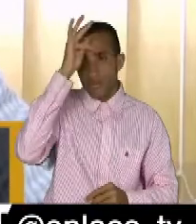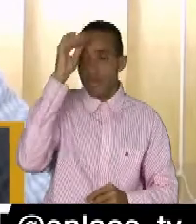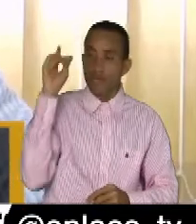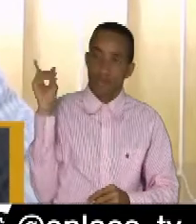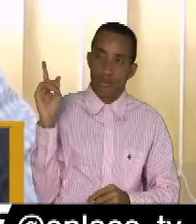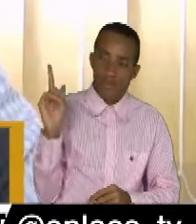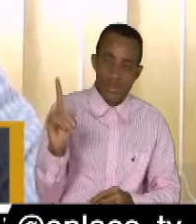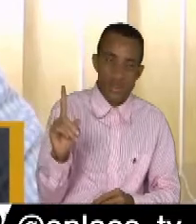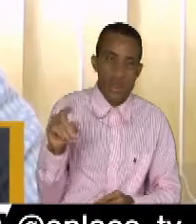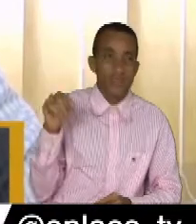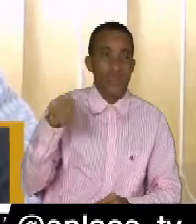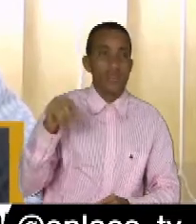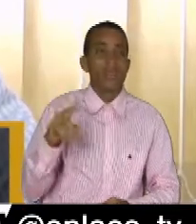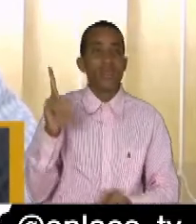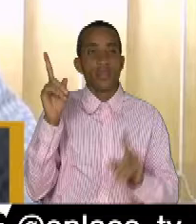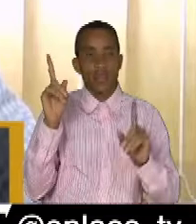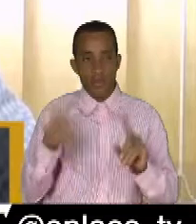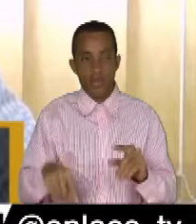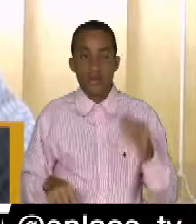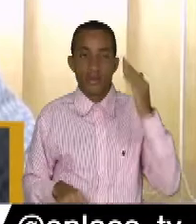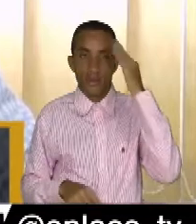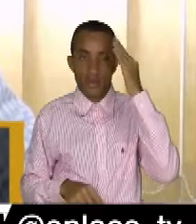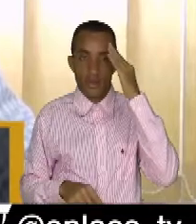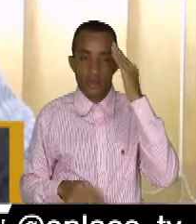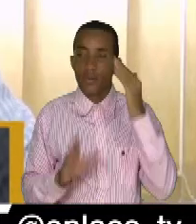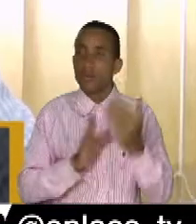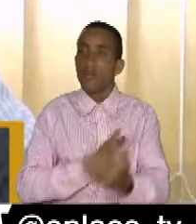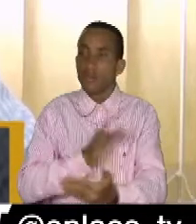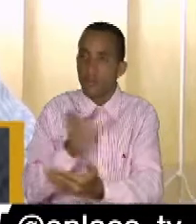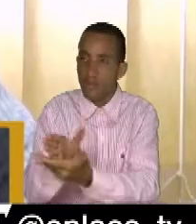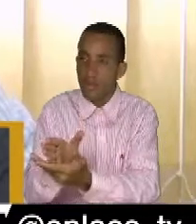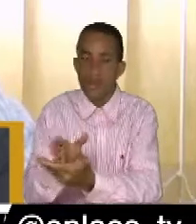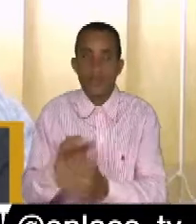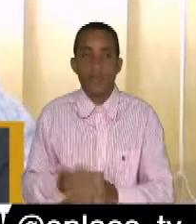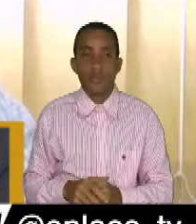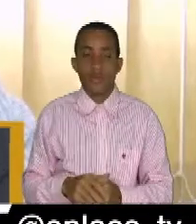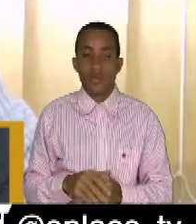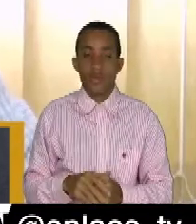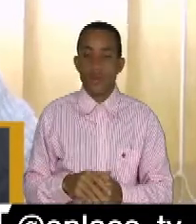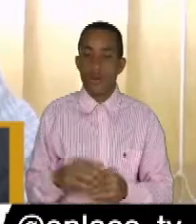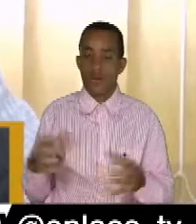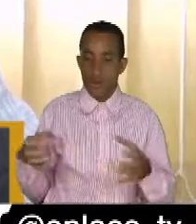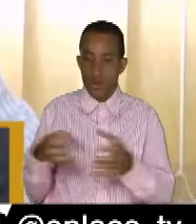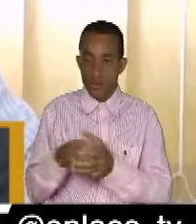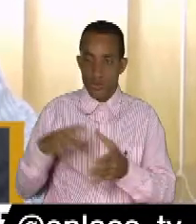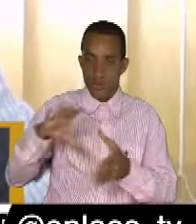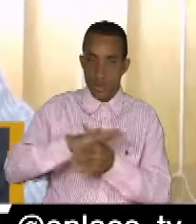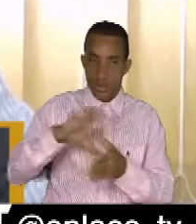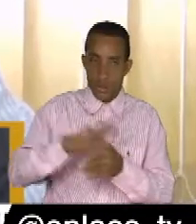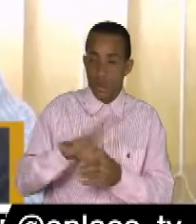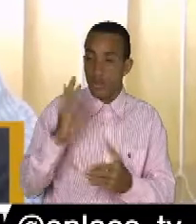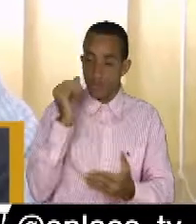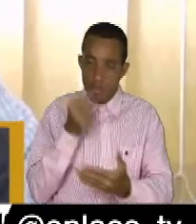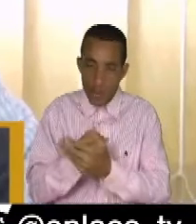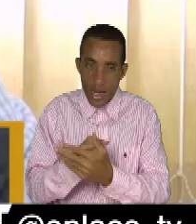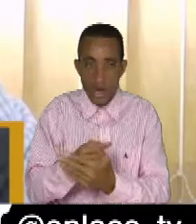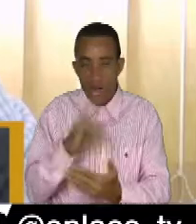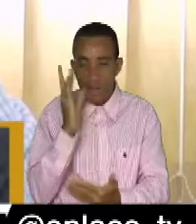ciudad también, que también sabemos que siempre han llegado allá, que el grupo de taxistas o que el grupo de personas que